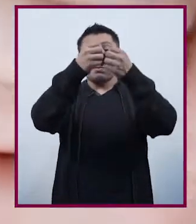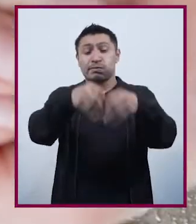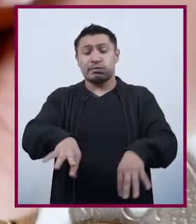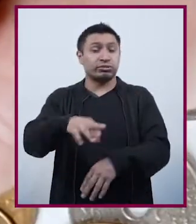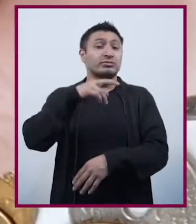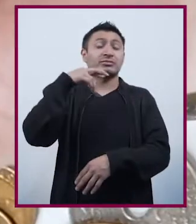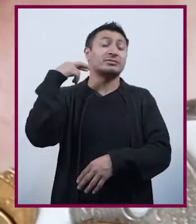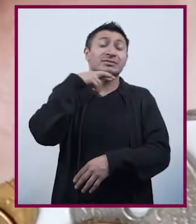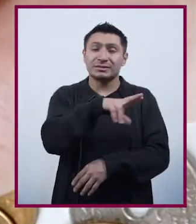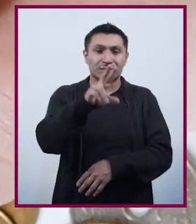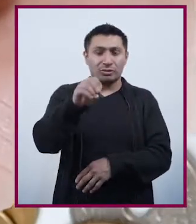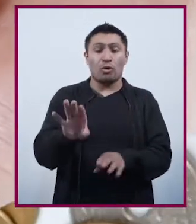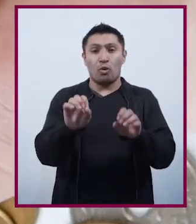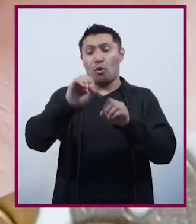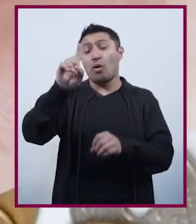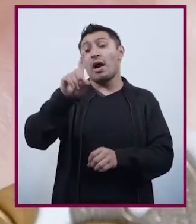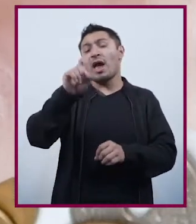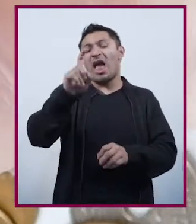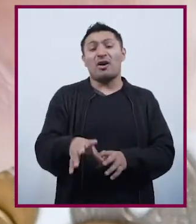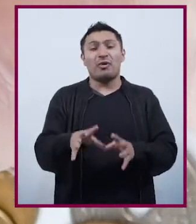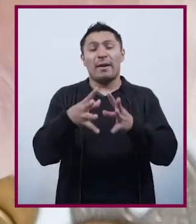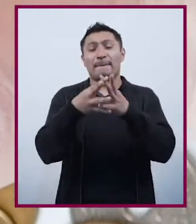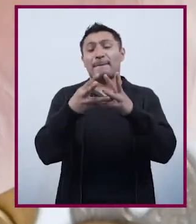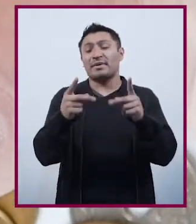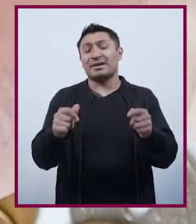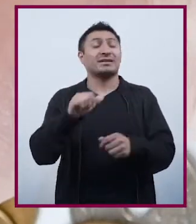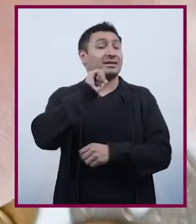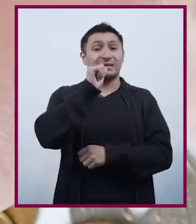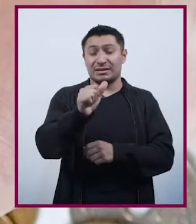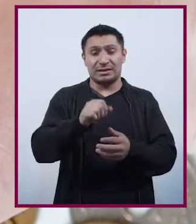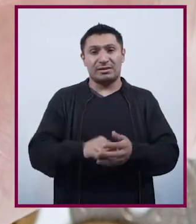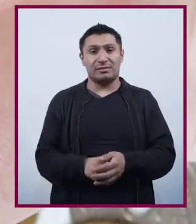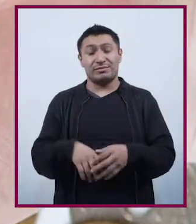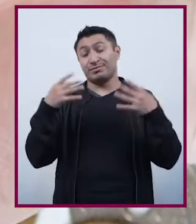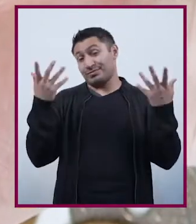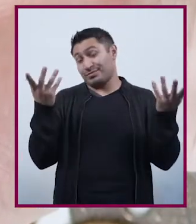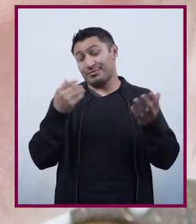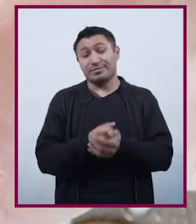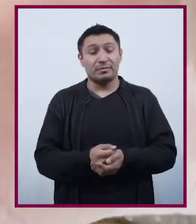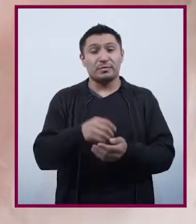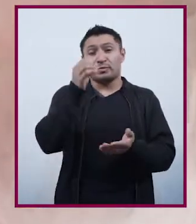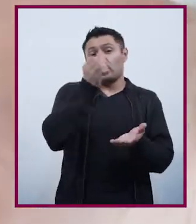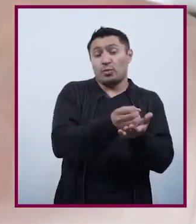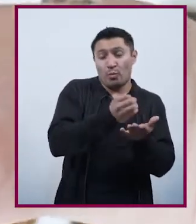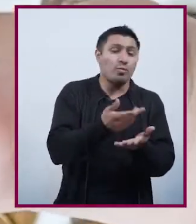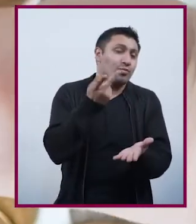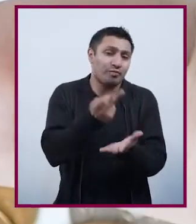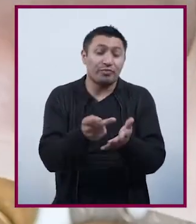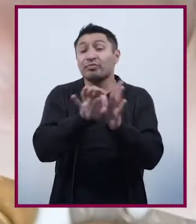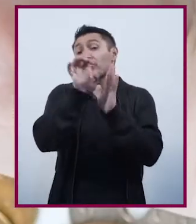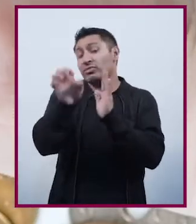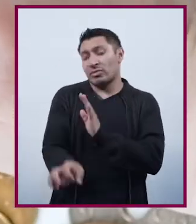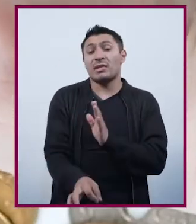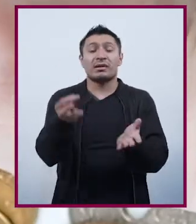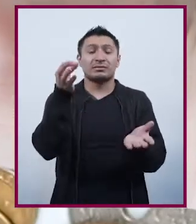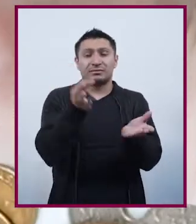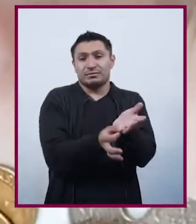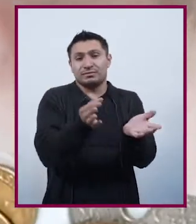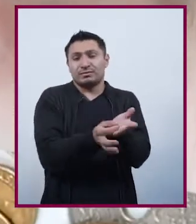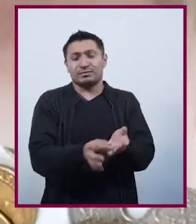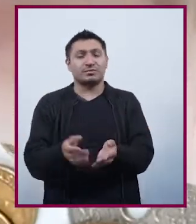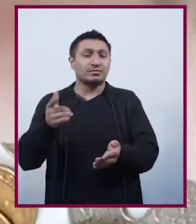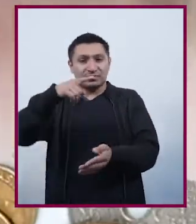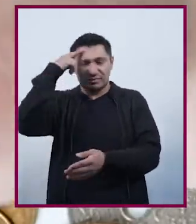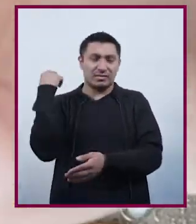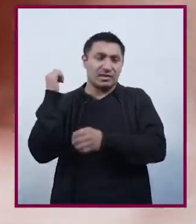facilidad, ni se echara a perder con el agua, ni se pudriera a los pocos días. École, como el oro y la plata, materiales